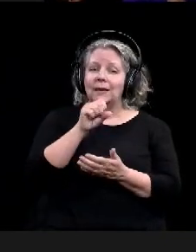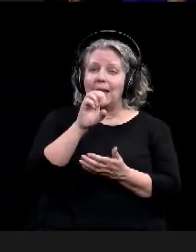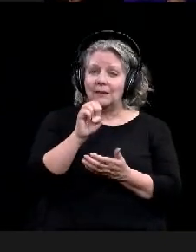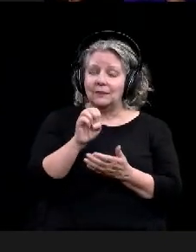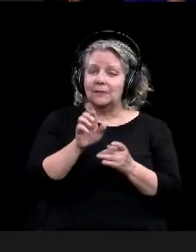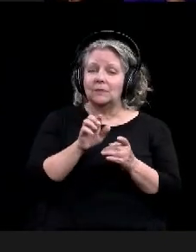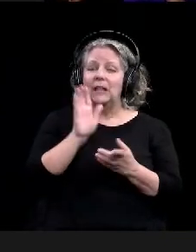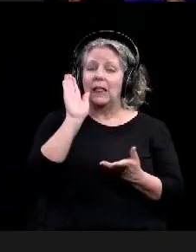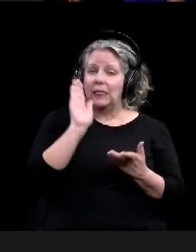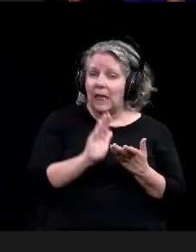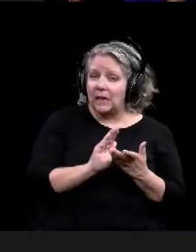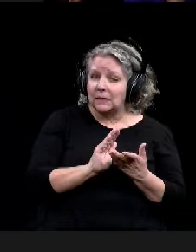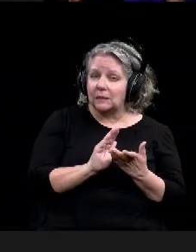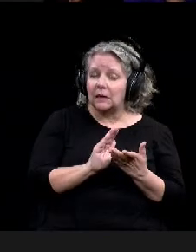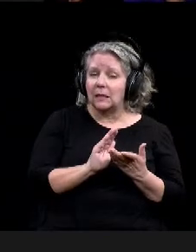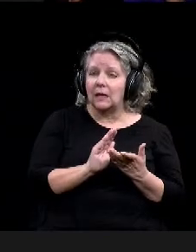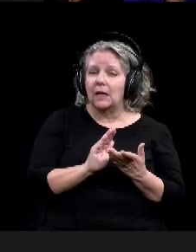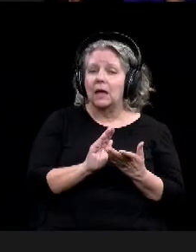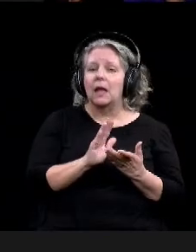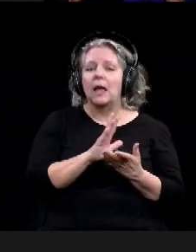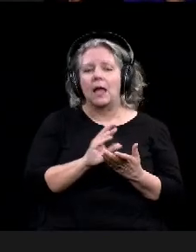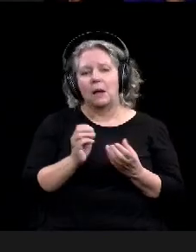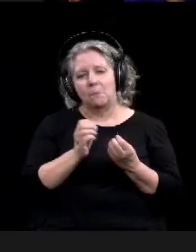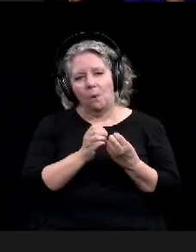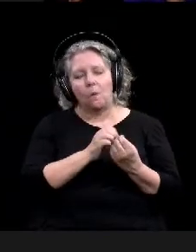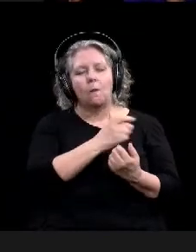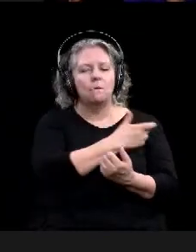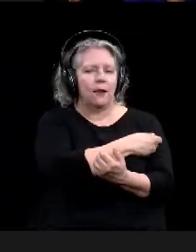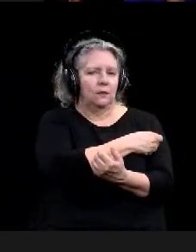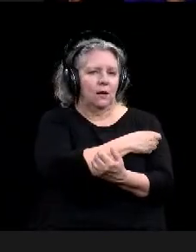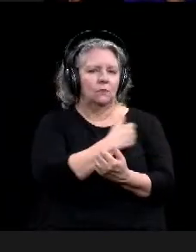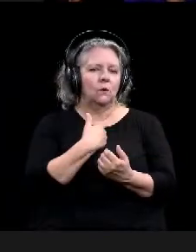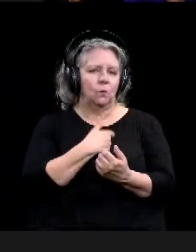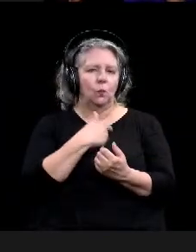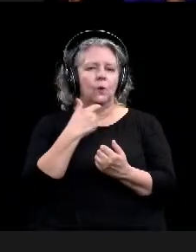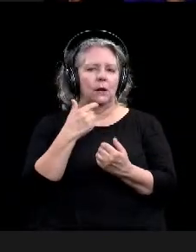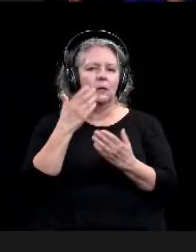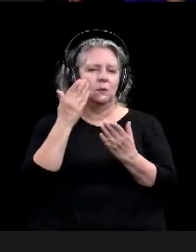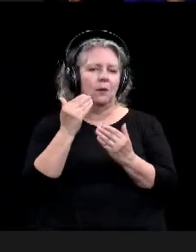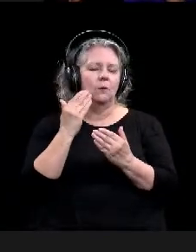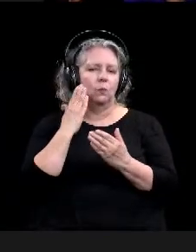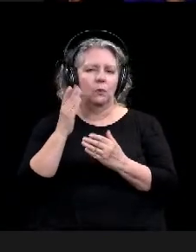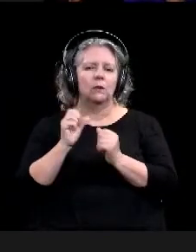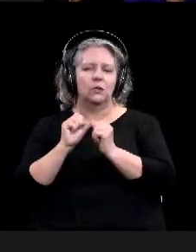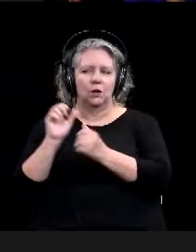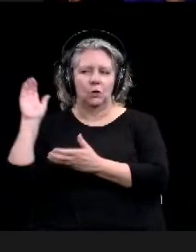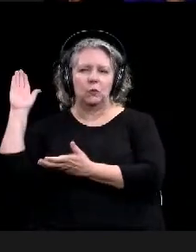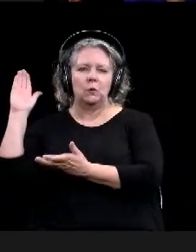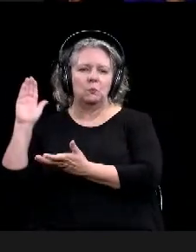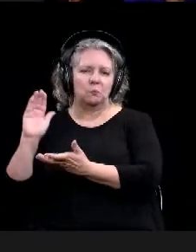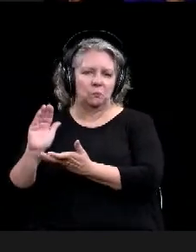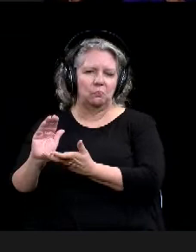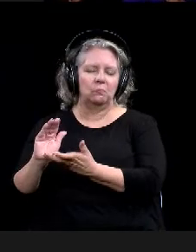entre más las personas se vacunen podemos ver sus números bajar más lentamente